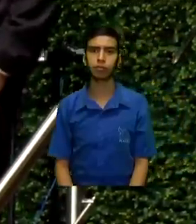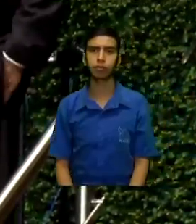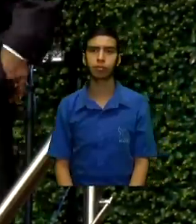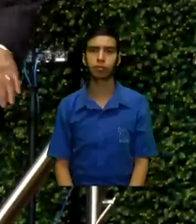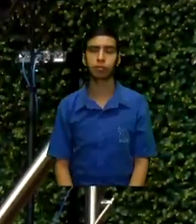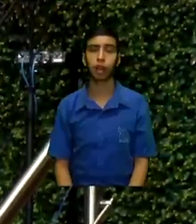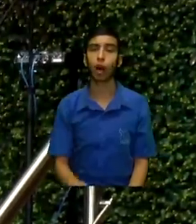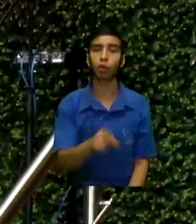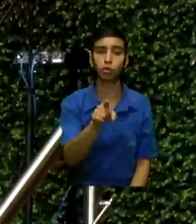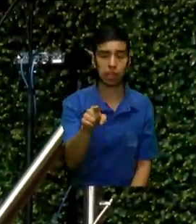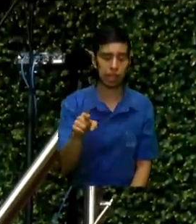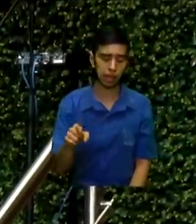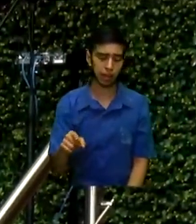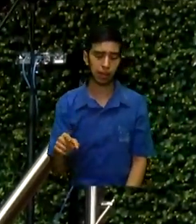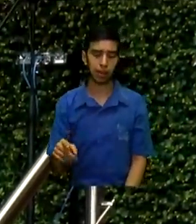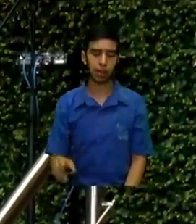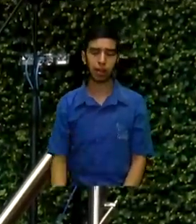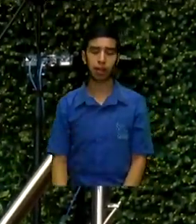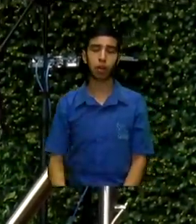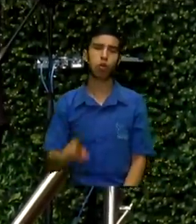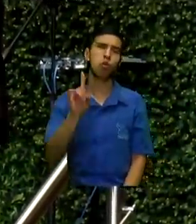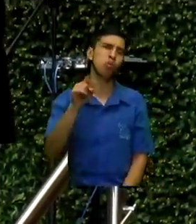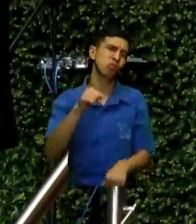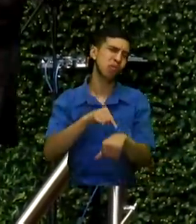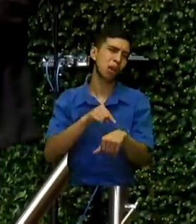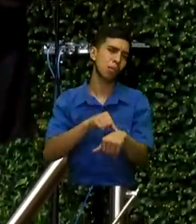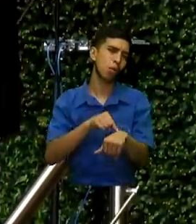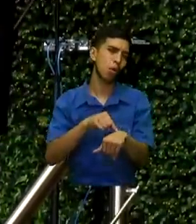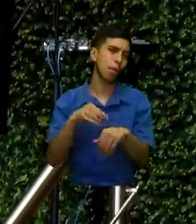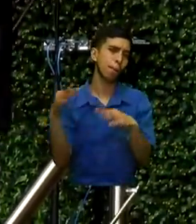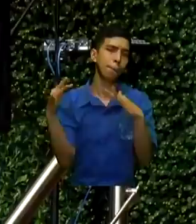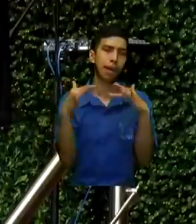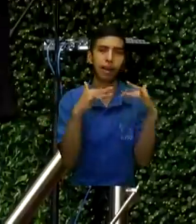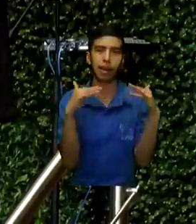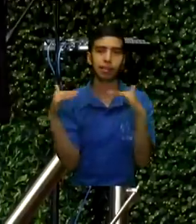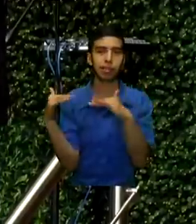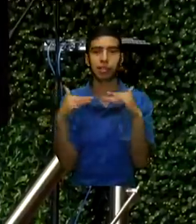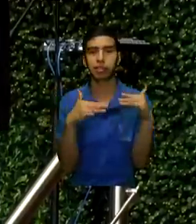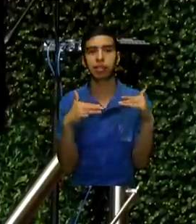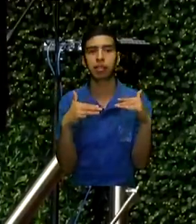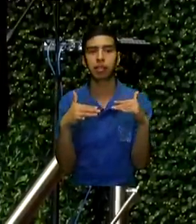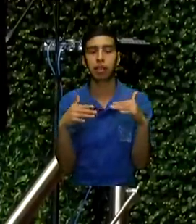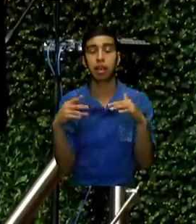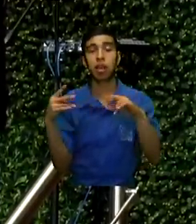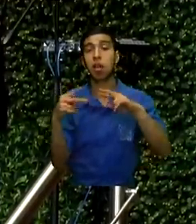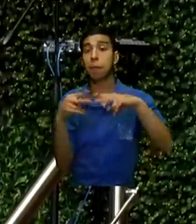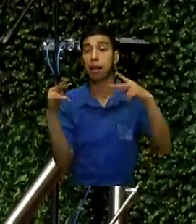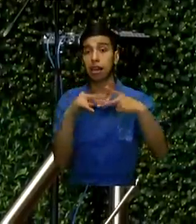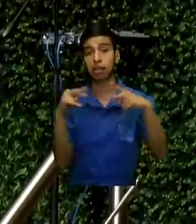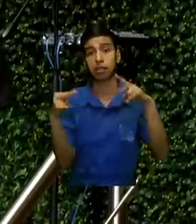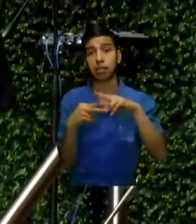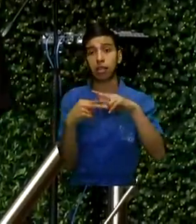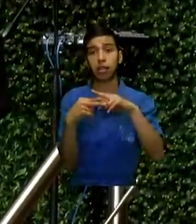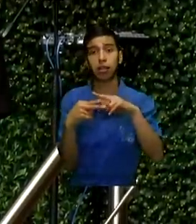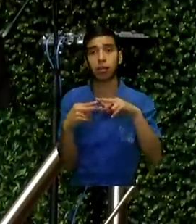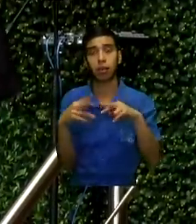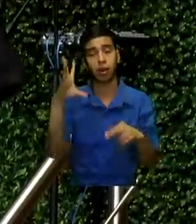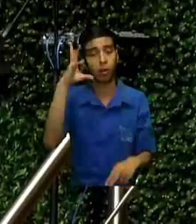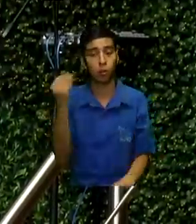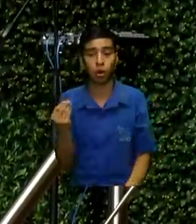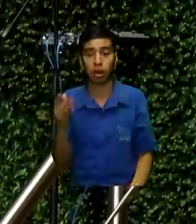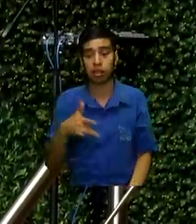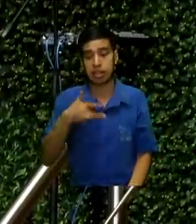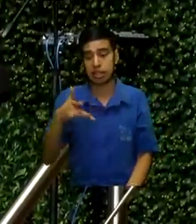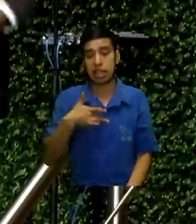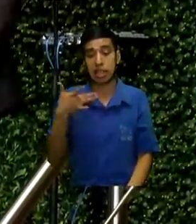A usted tal vez en algún momento le tocó pelear, allá cuando era patojo le tocó pelear porque estaba enardecido. Y se agarraban y